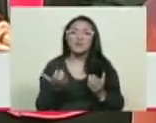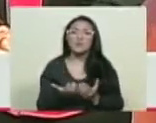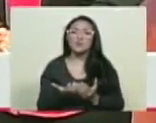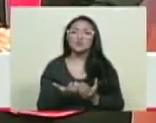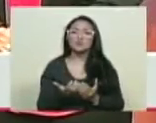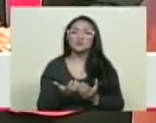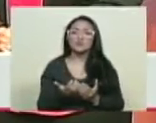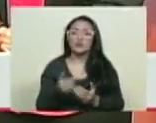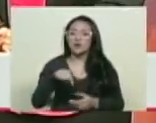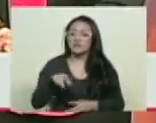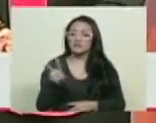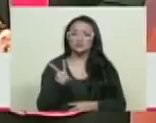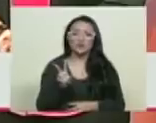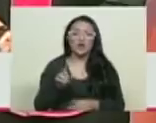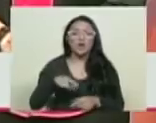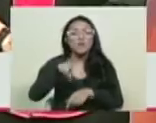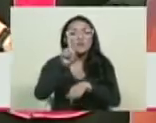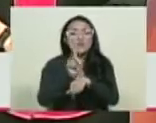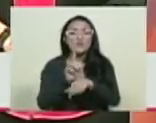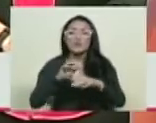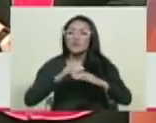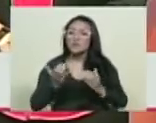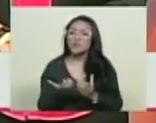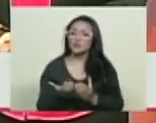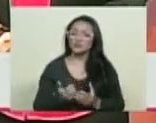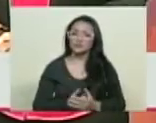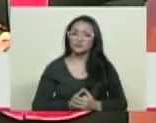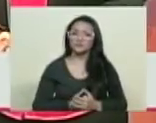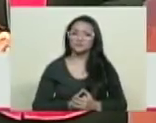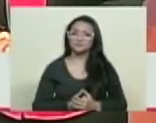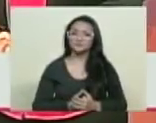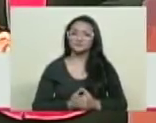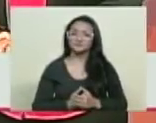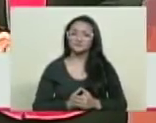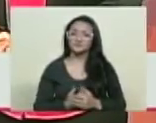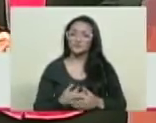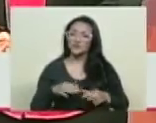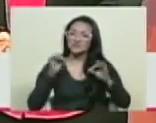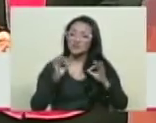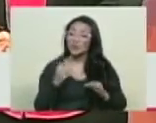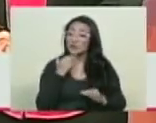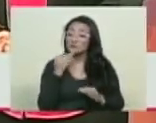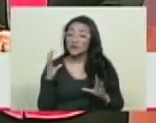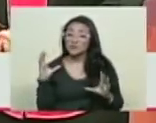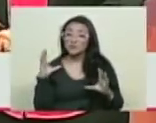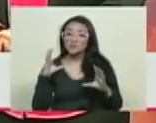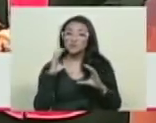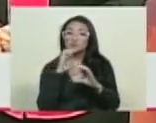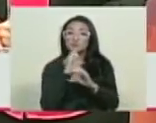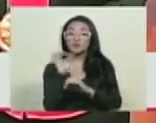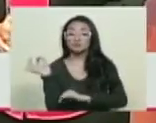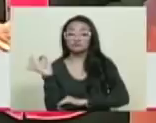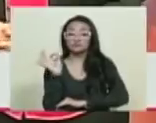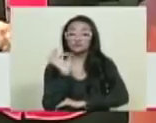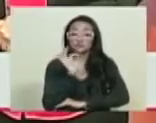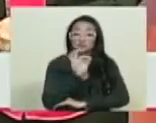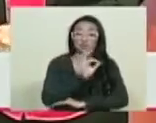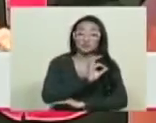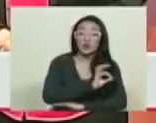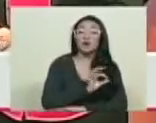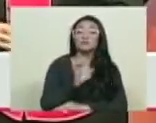hace y hoy mismo estoy seguro entrando la noche tendremos los resultados